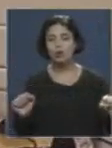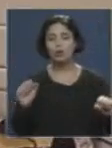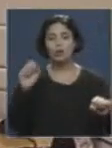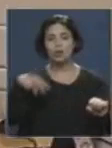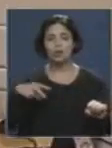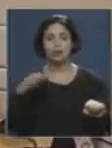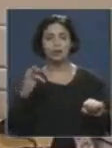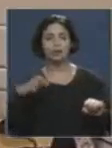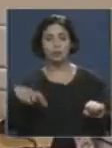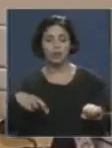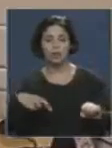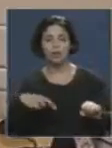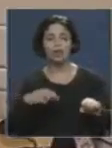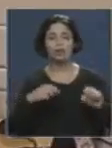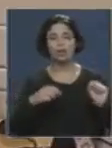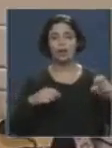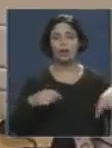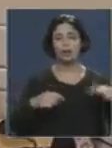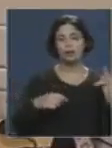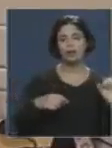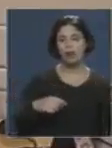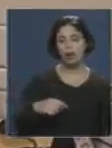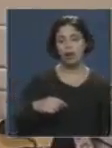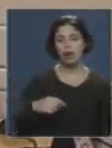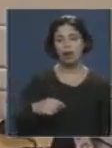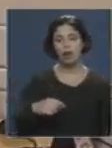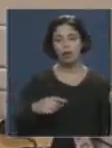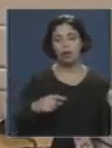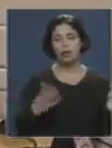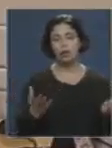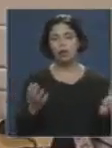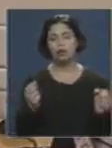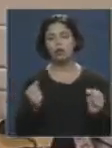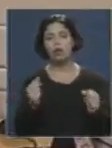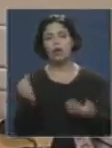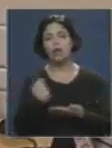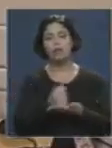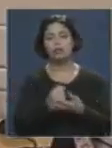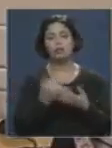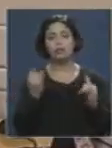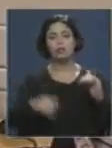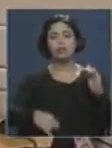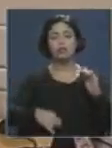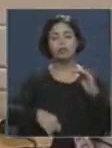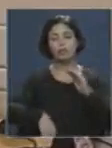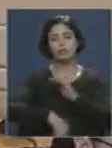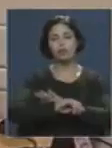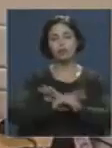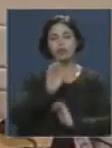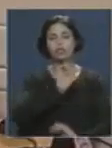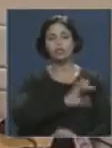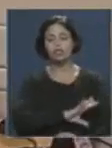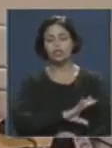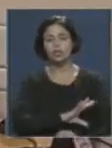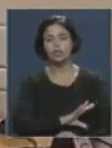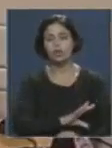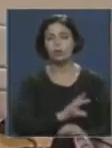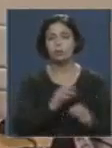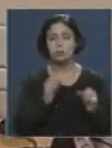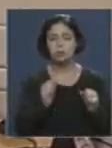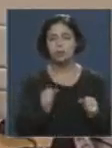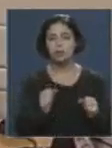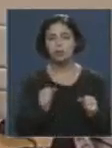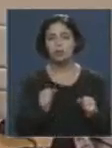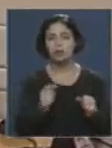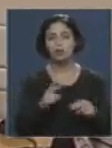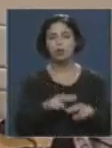NFP y la ANFA a través de la Federación de Fútbol de Chile para que parte